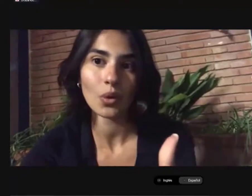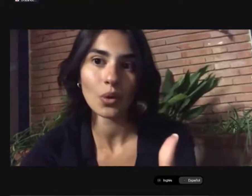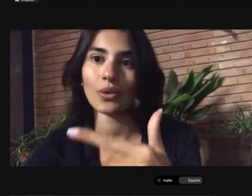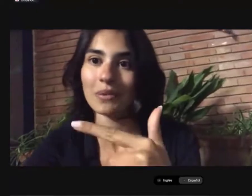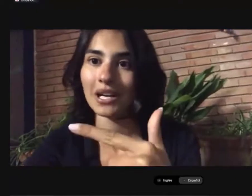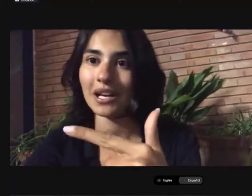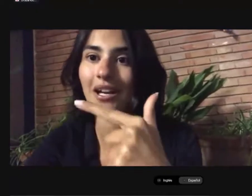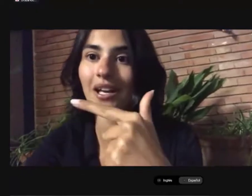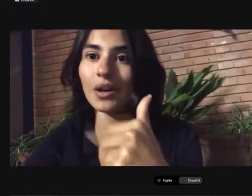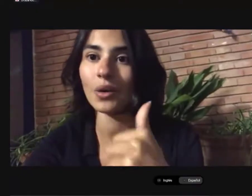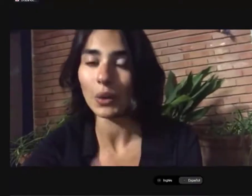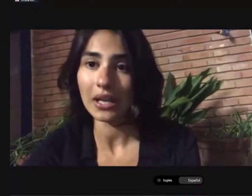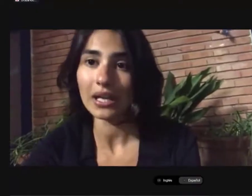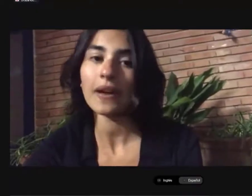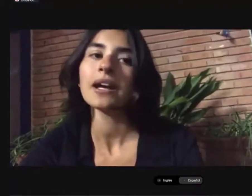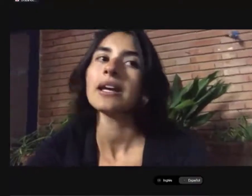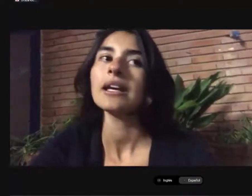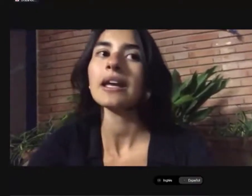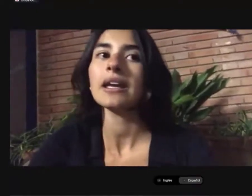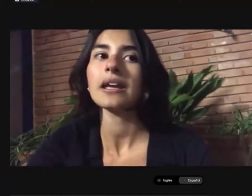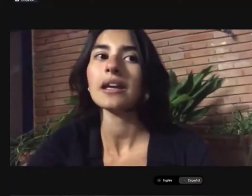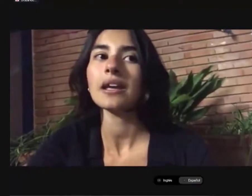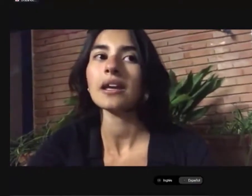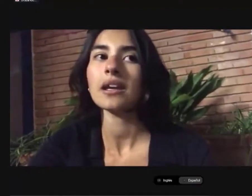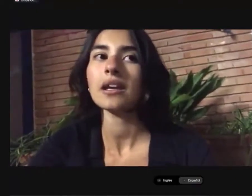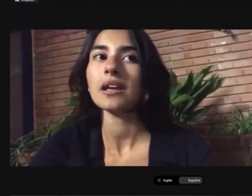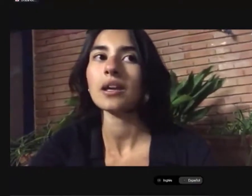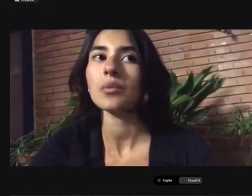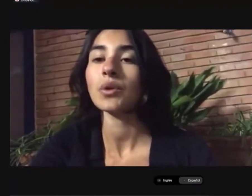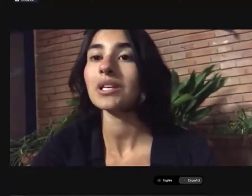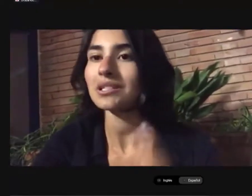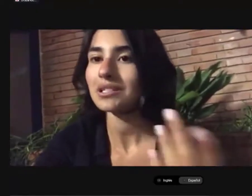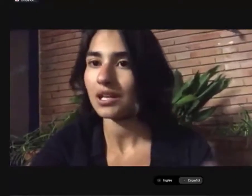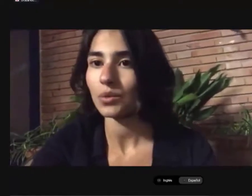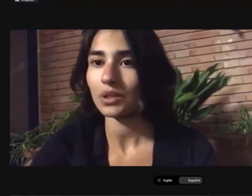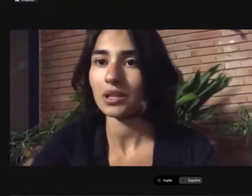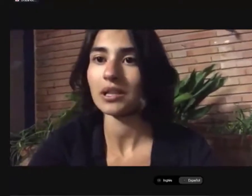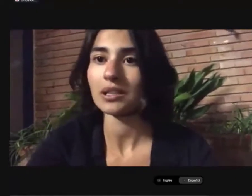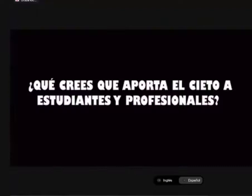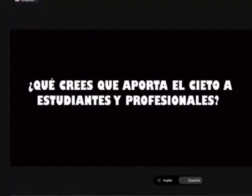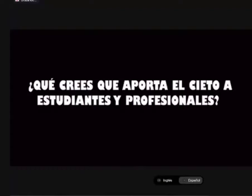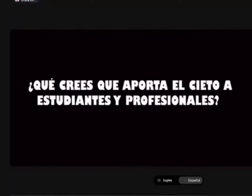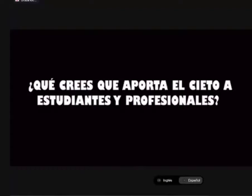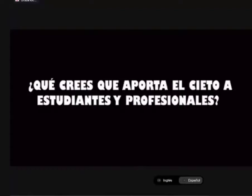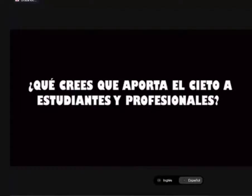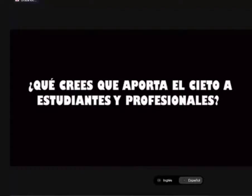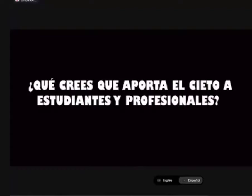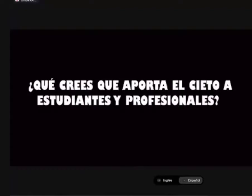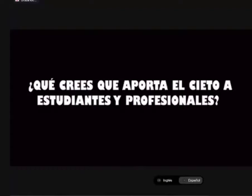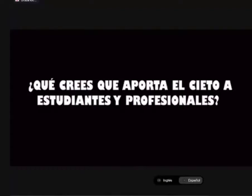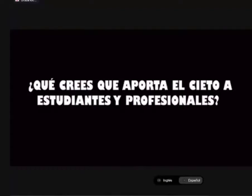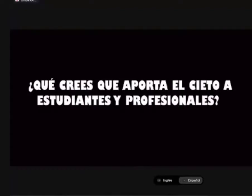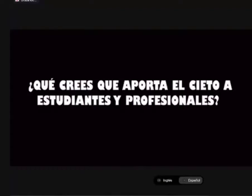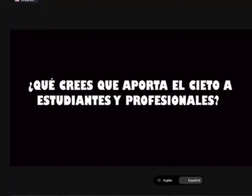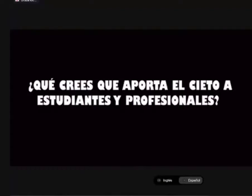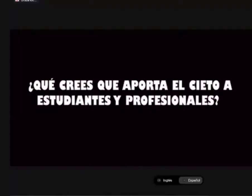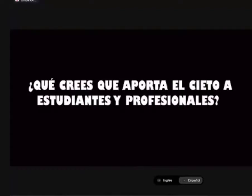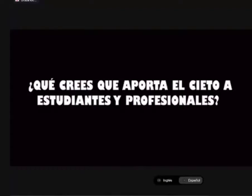trabajásemos codo con codo de manera coordinada y que pudiese salir todo adelante.